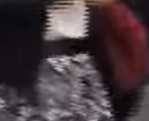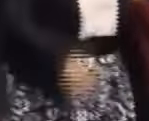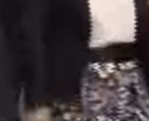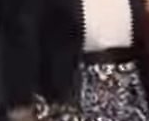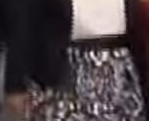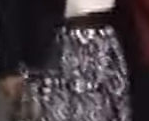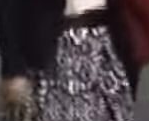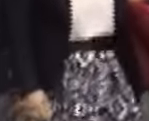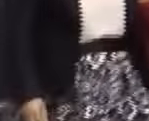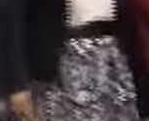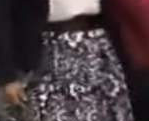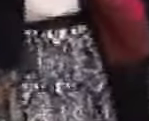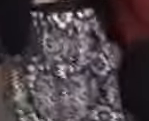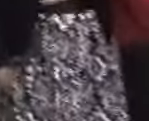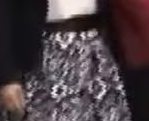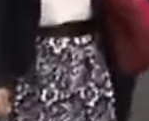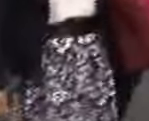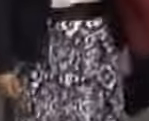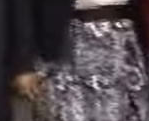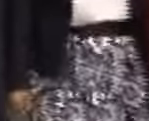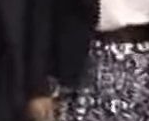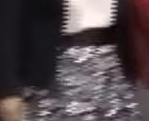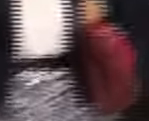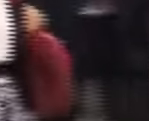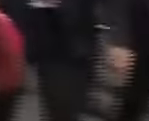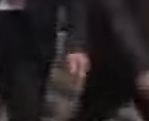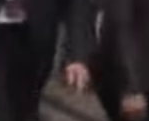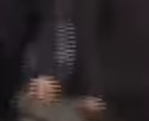Tal y como se había previsto entonces, 11 de la mañana,